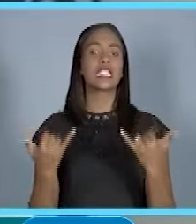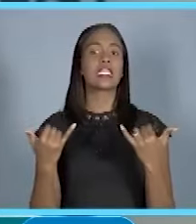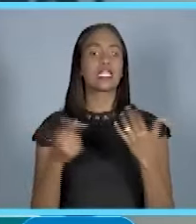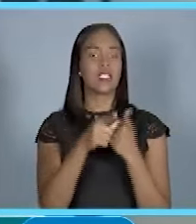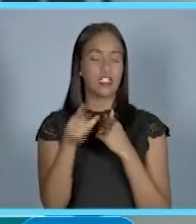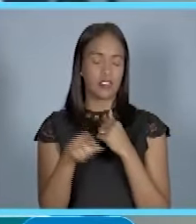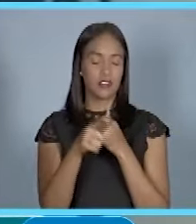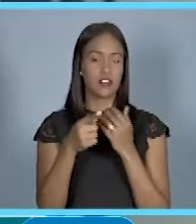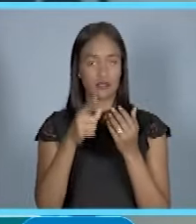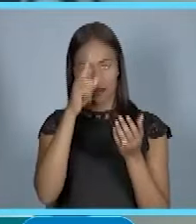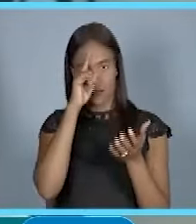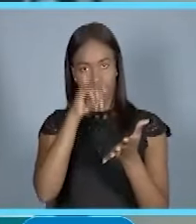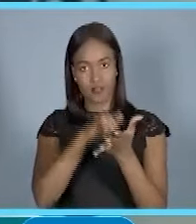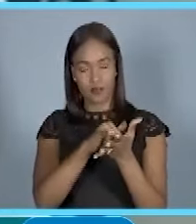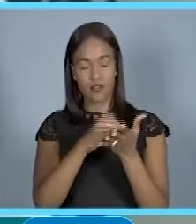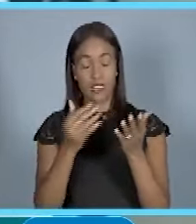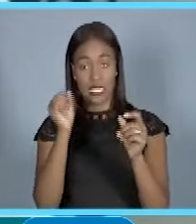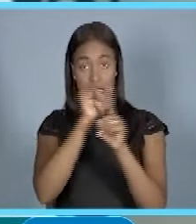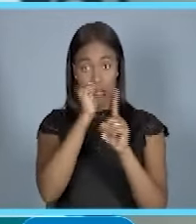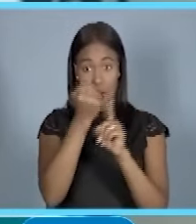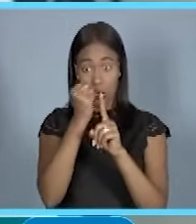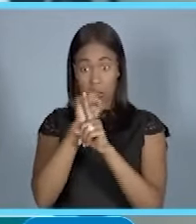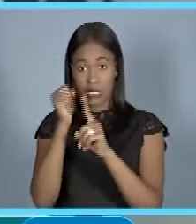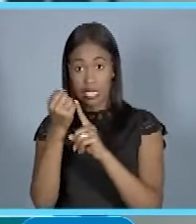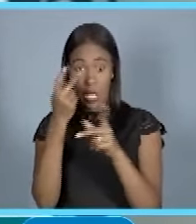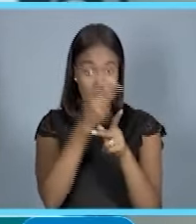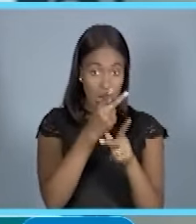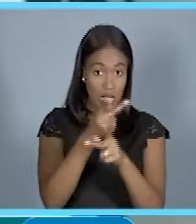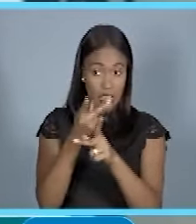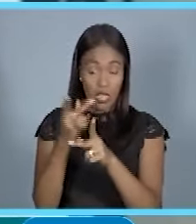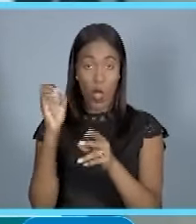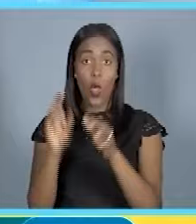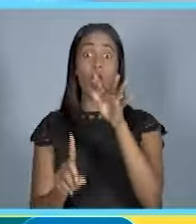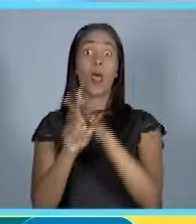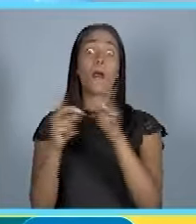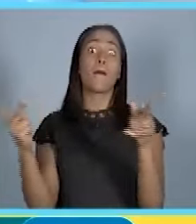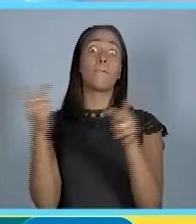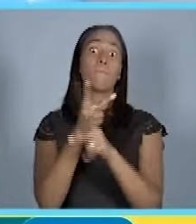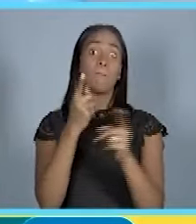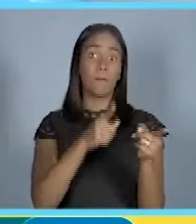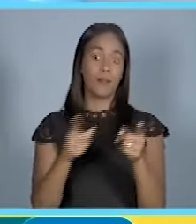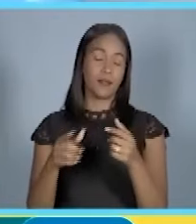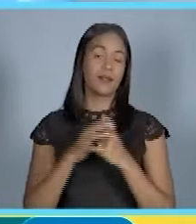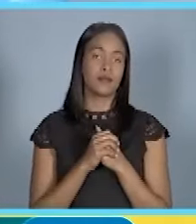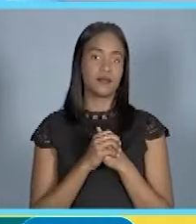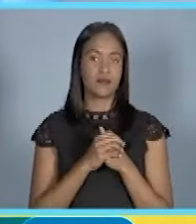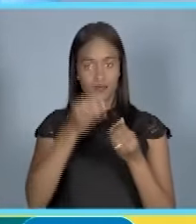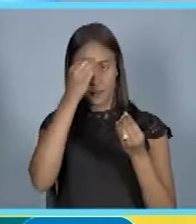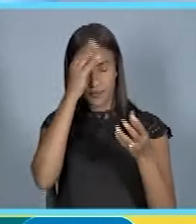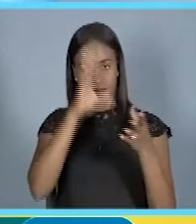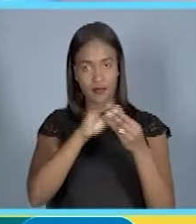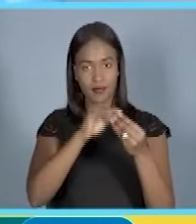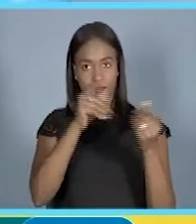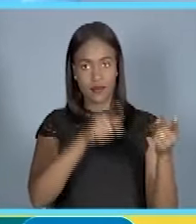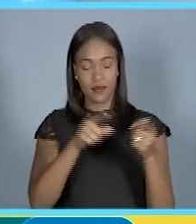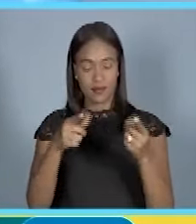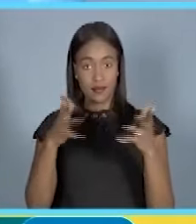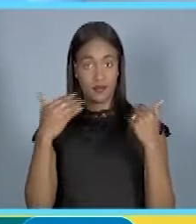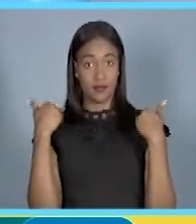los pacientes que le lleguen en condiciones ya de cuidado o con una complicación. Afirman que pese a las gestiones